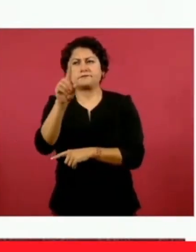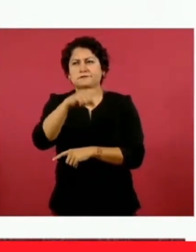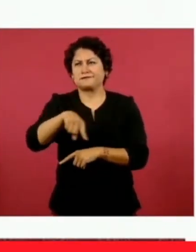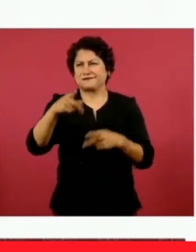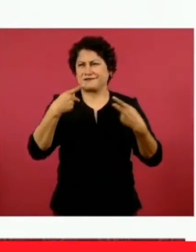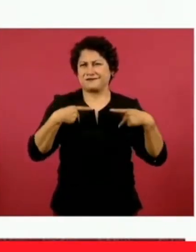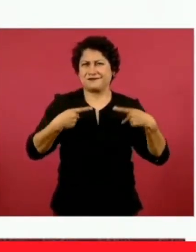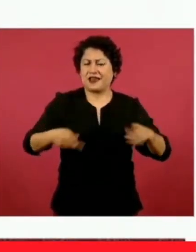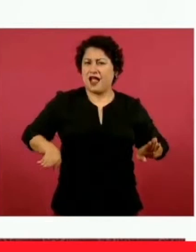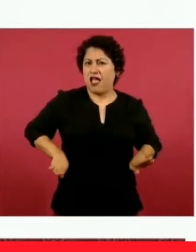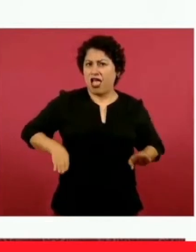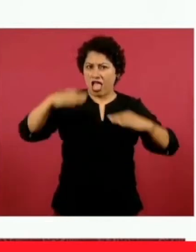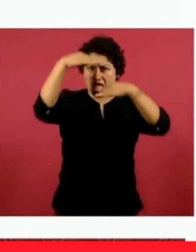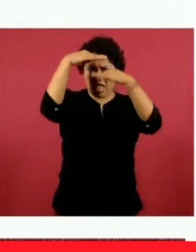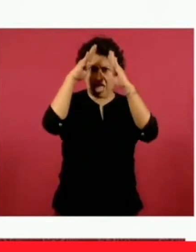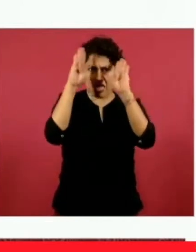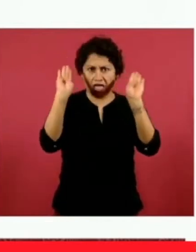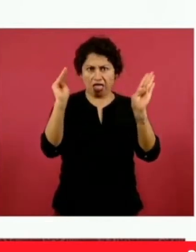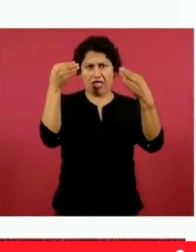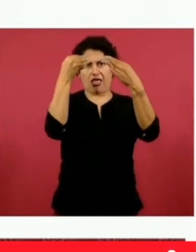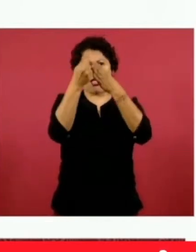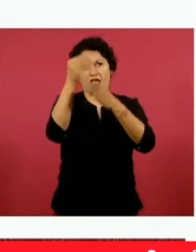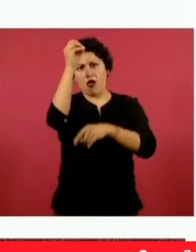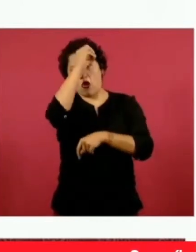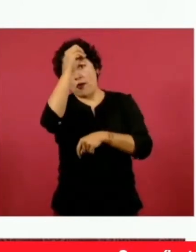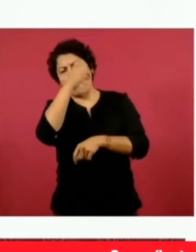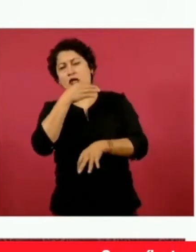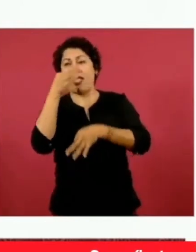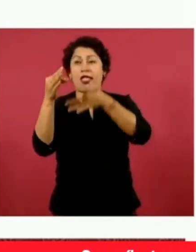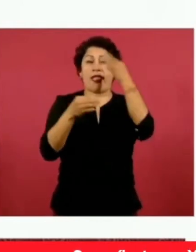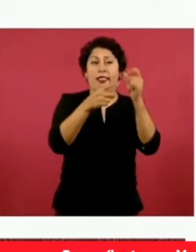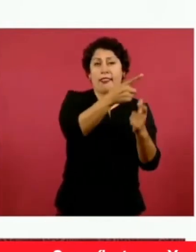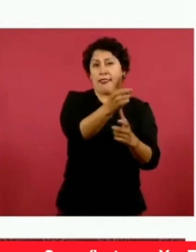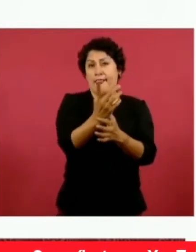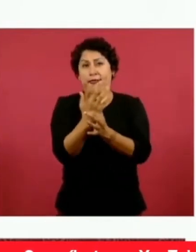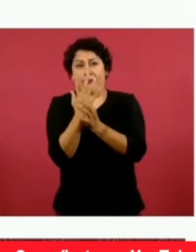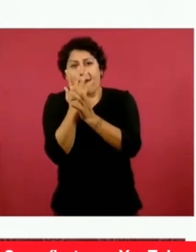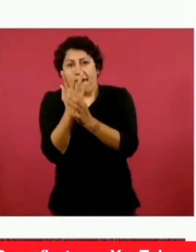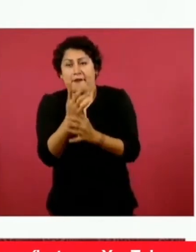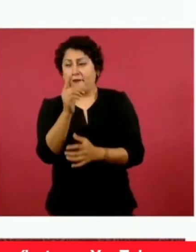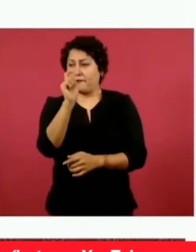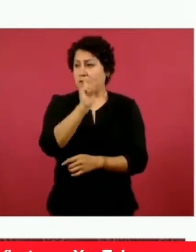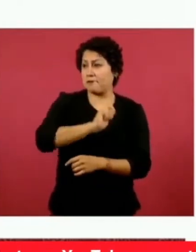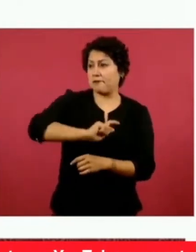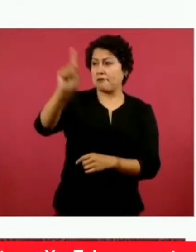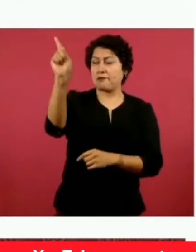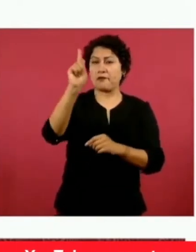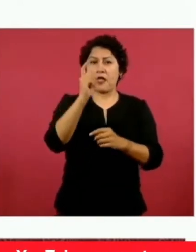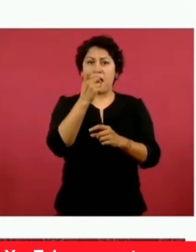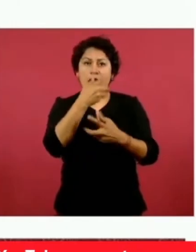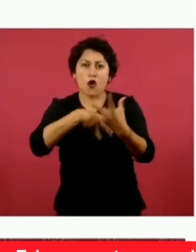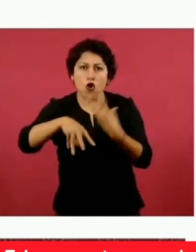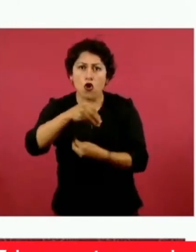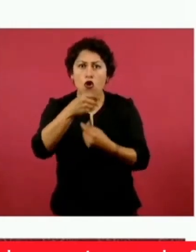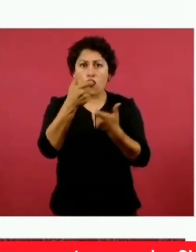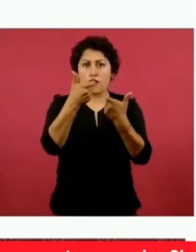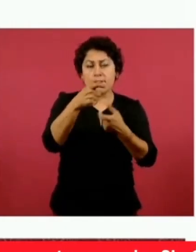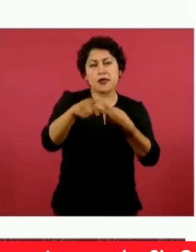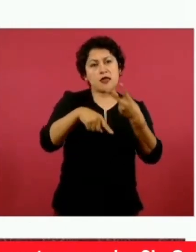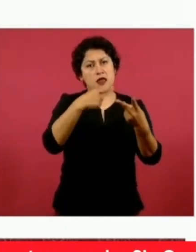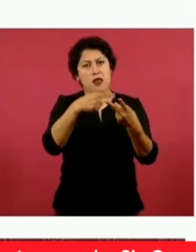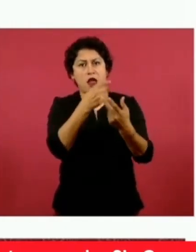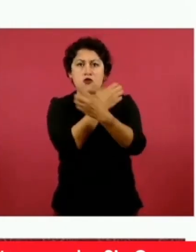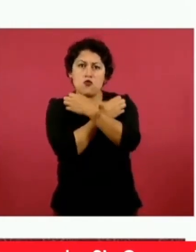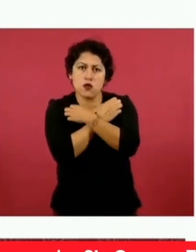de todo y de la coyuntura y que saben así de economía y educación y salud pública, pueden